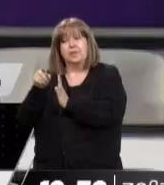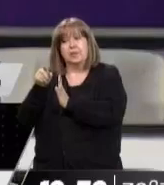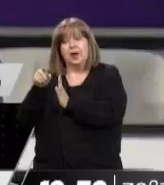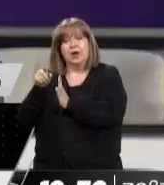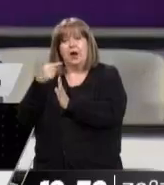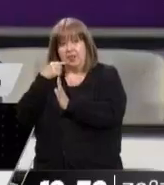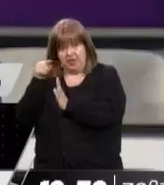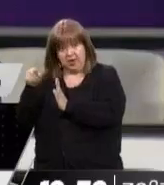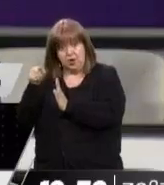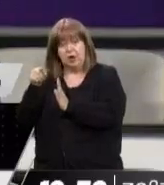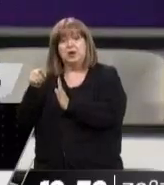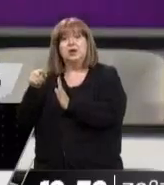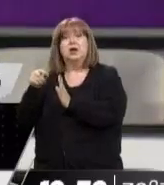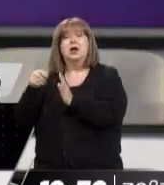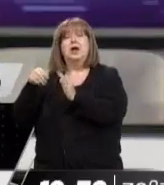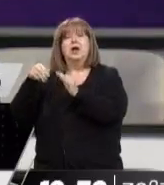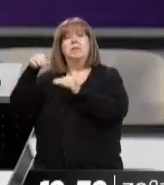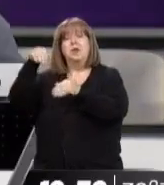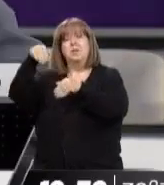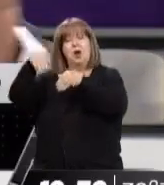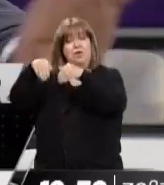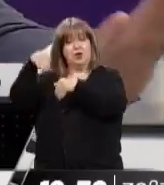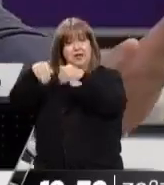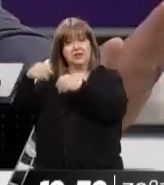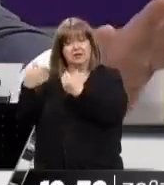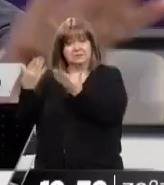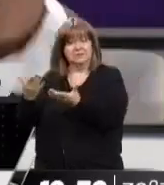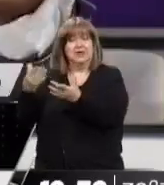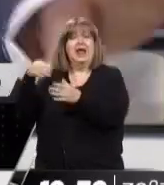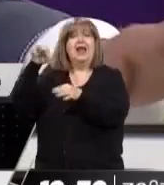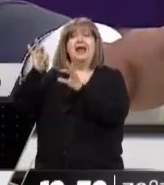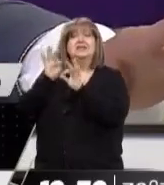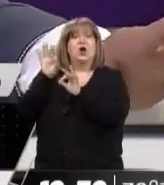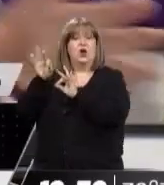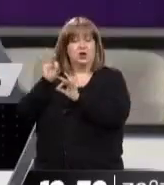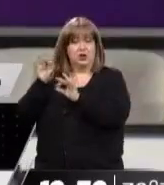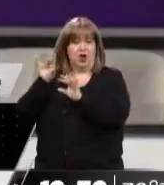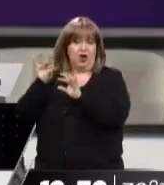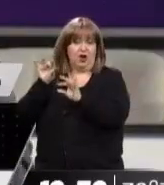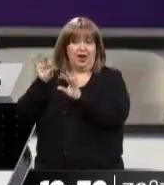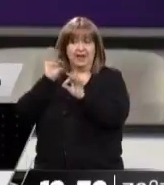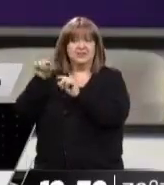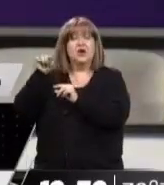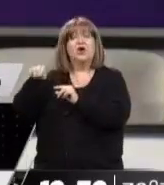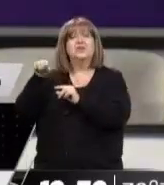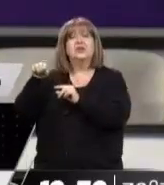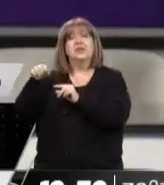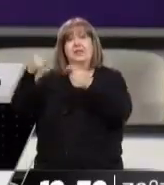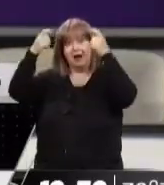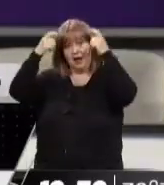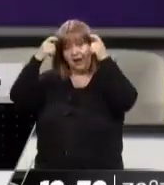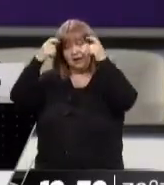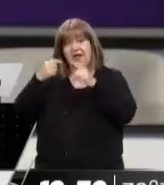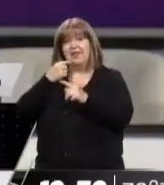la elección de la reina de la vendimia, bien, no por lo que la sociedad o alguien opine que es, sino por lo que